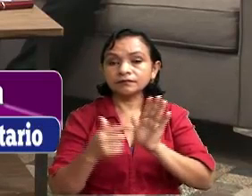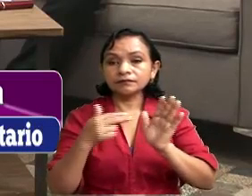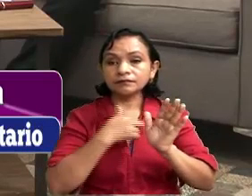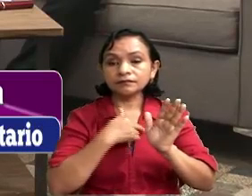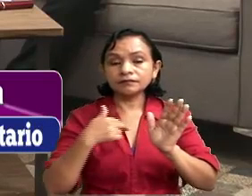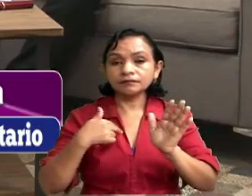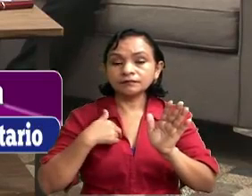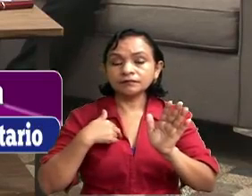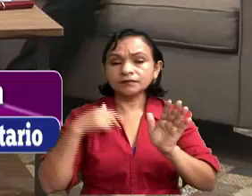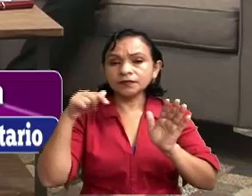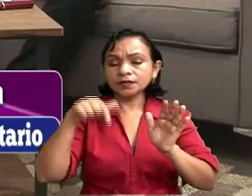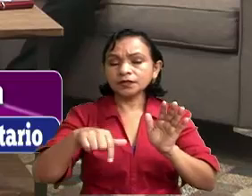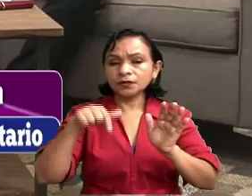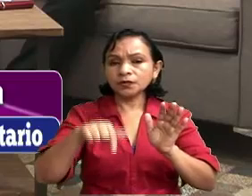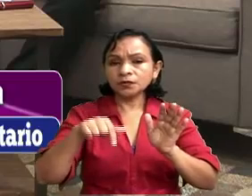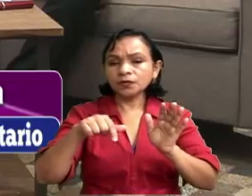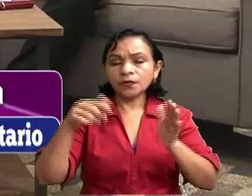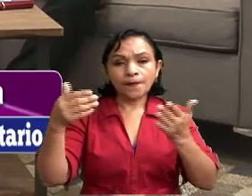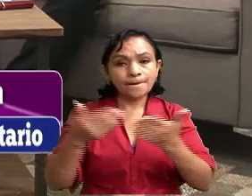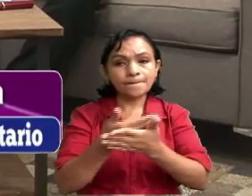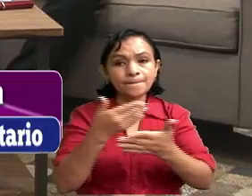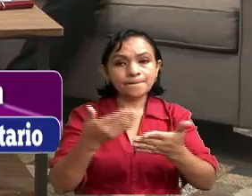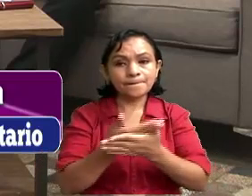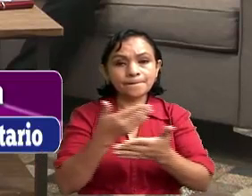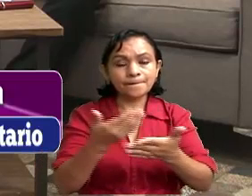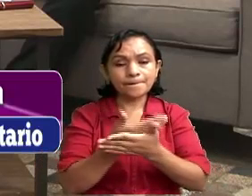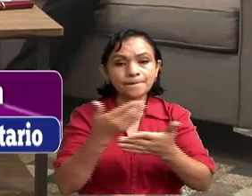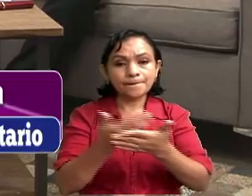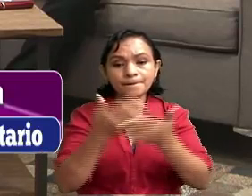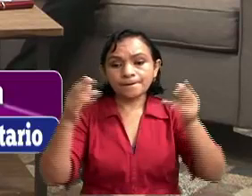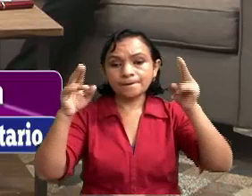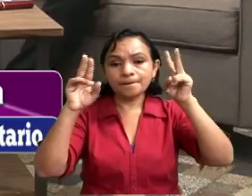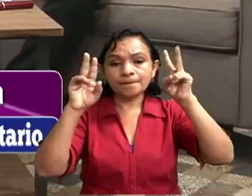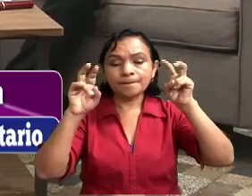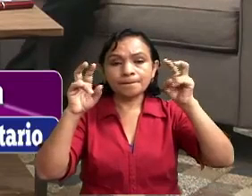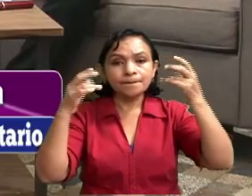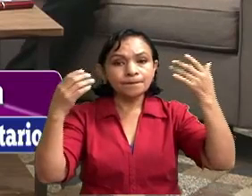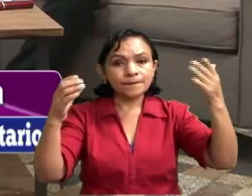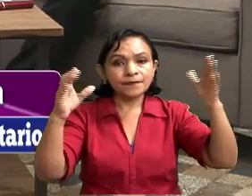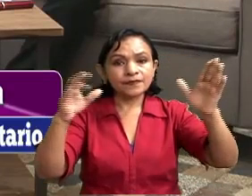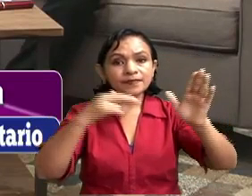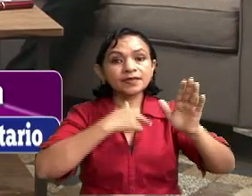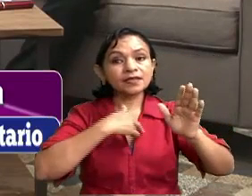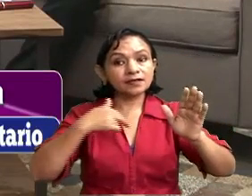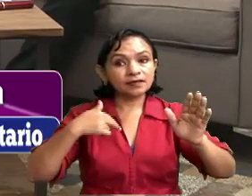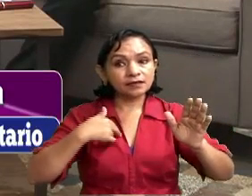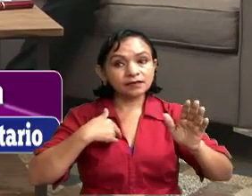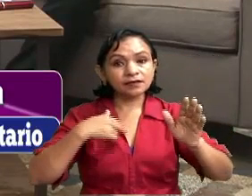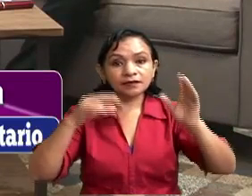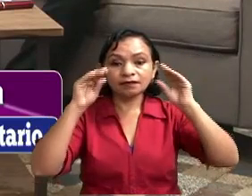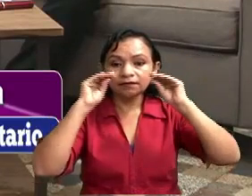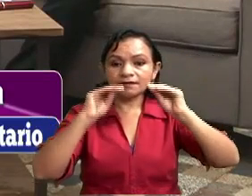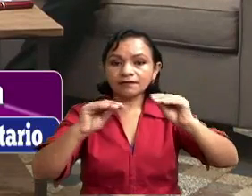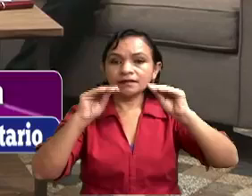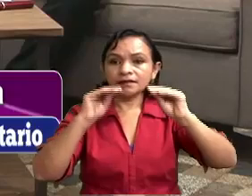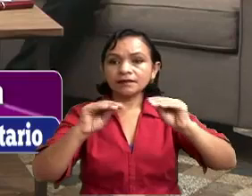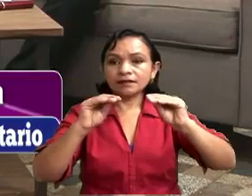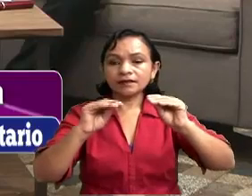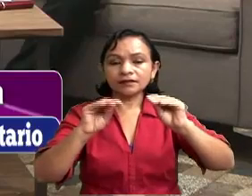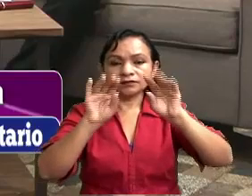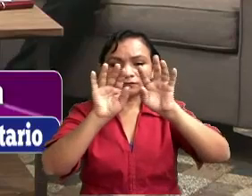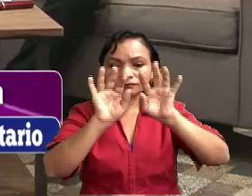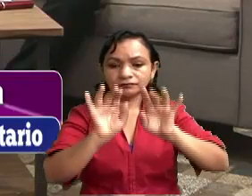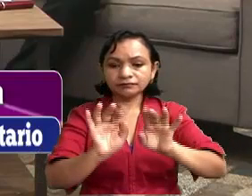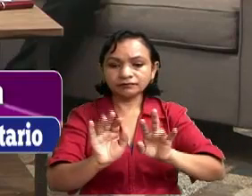realizando en la actualidad una serie de nuevos contenidos, porque están enseñándole aplicaciones